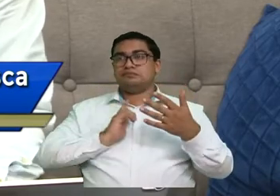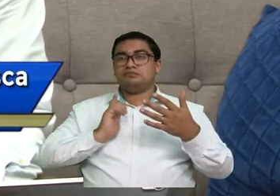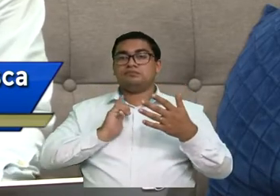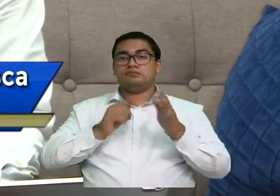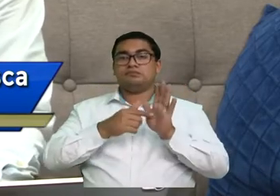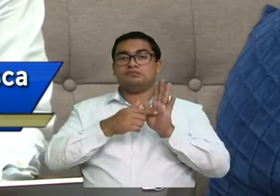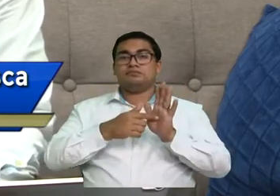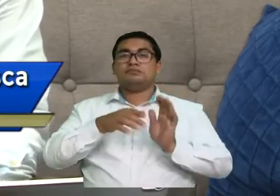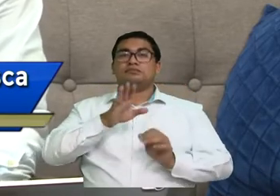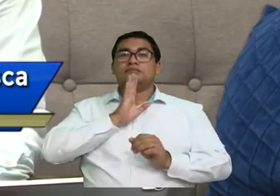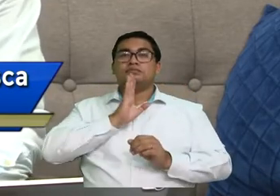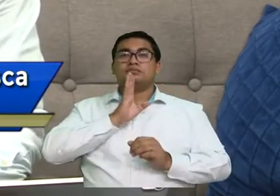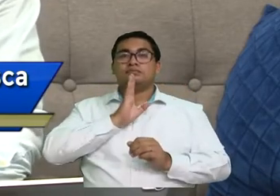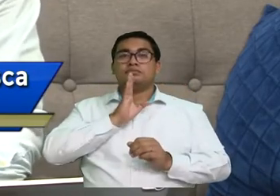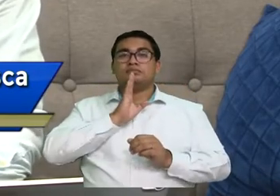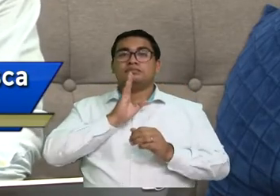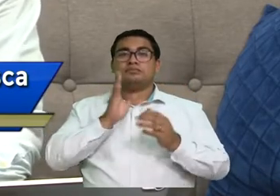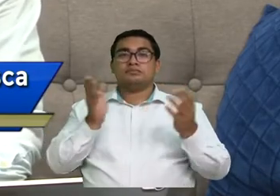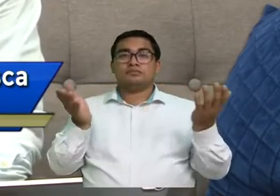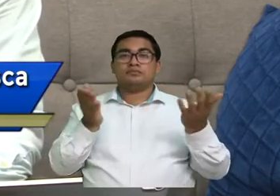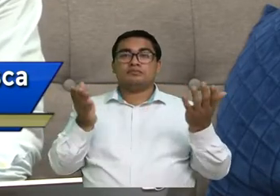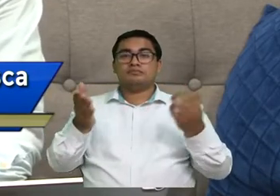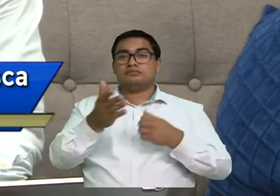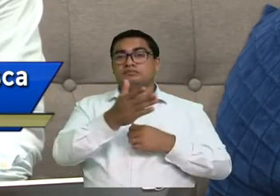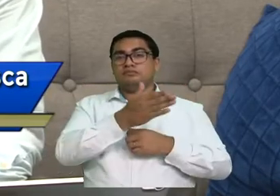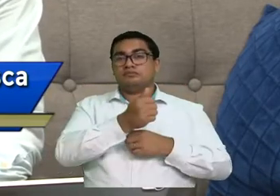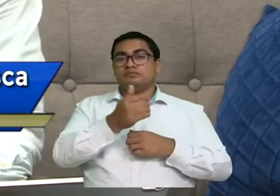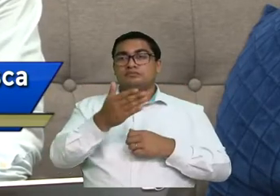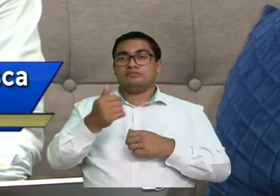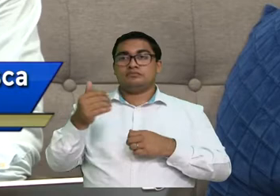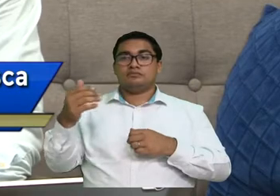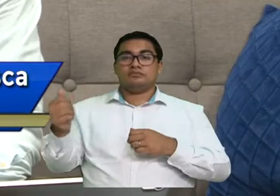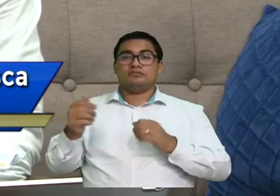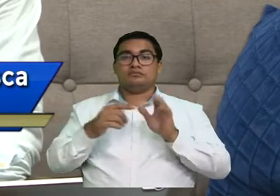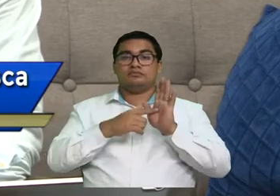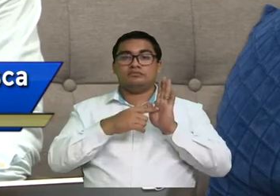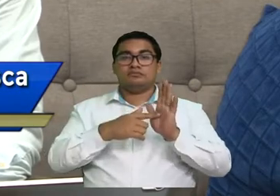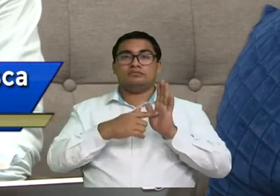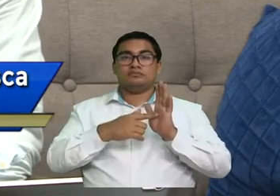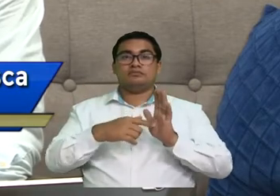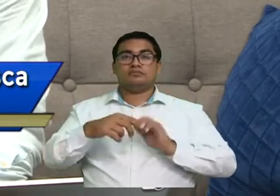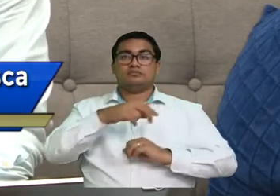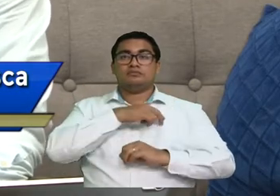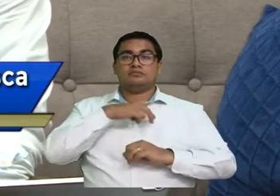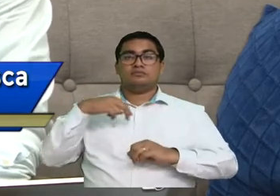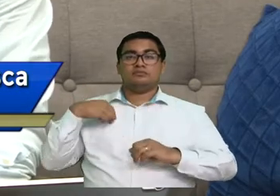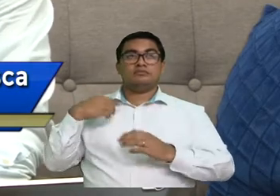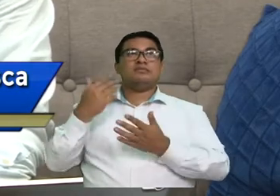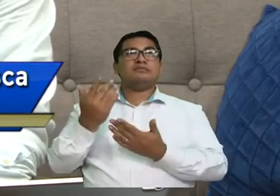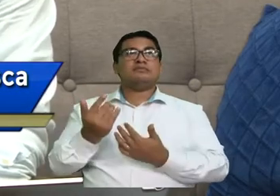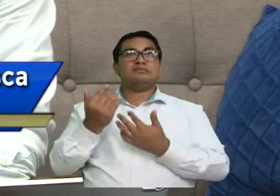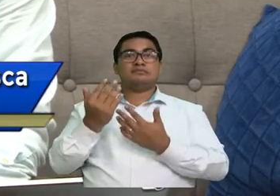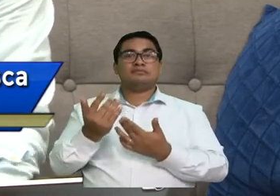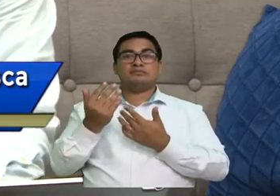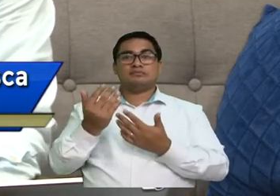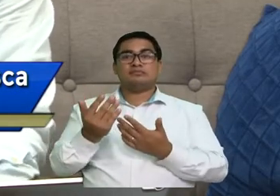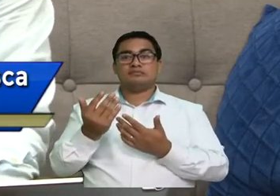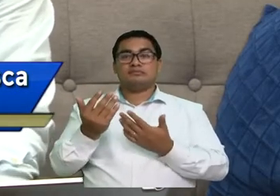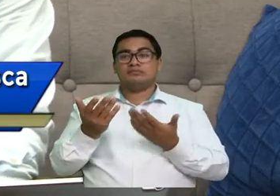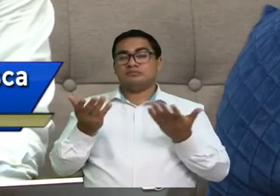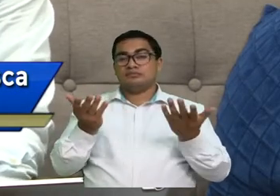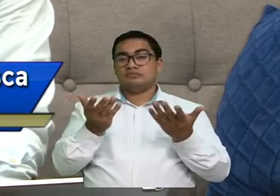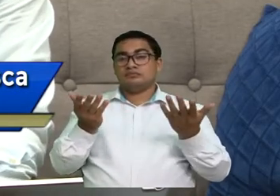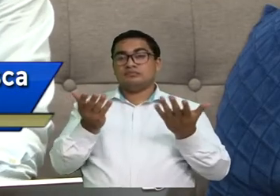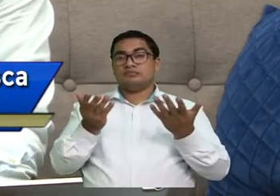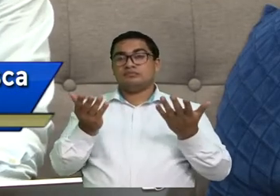queremos hablar, por ejemplo, de la langosta, nosotros esperábamos una meta, a nivel de meta, ¿no?